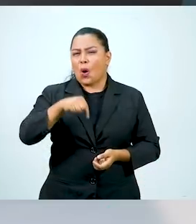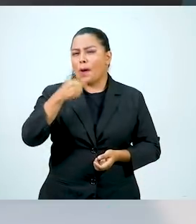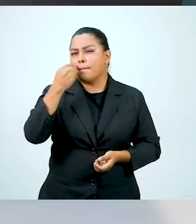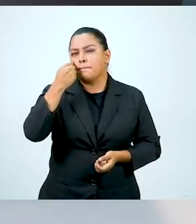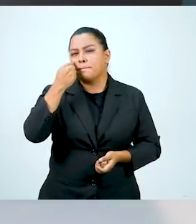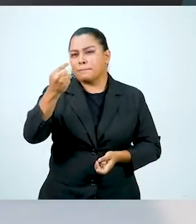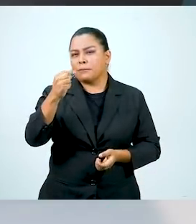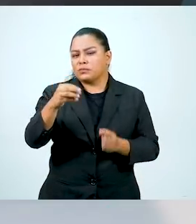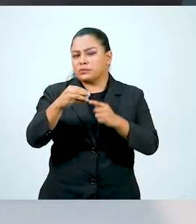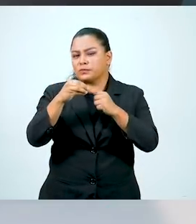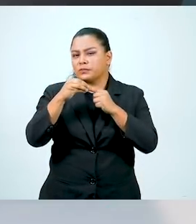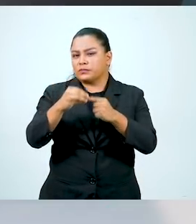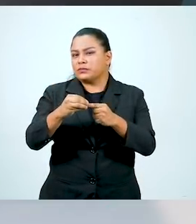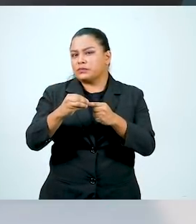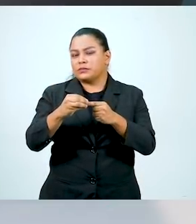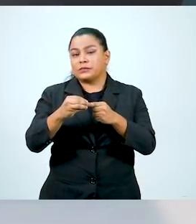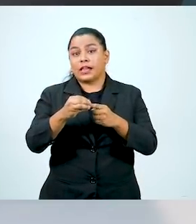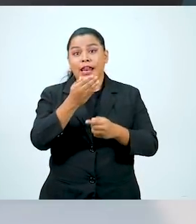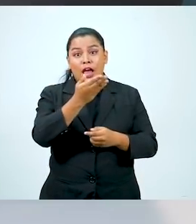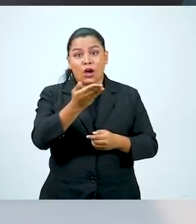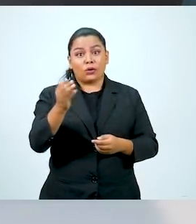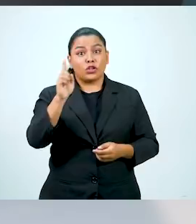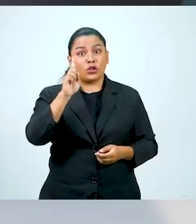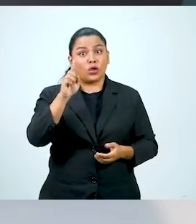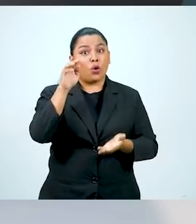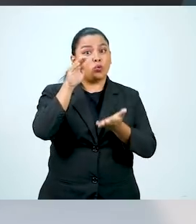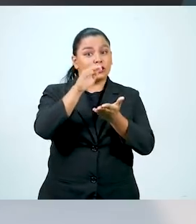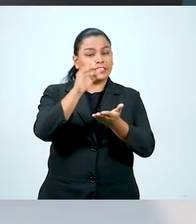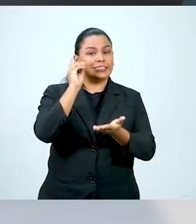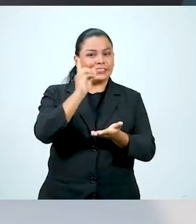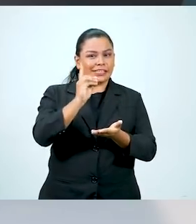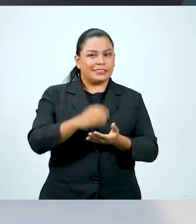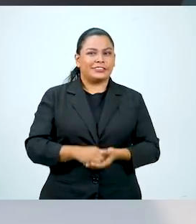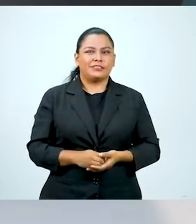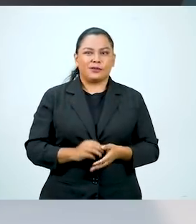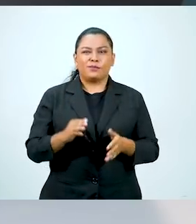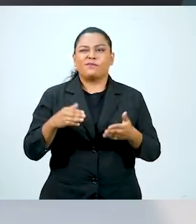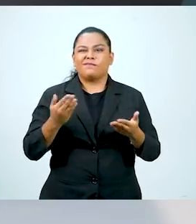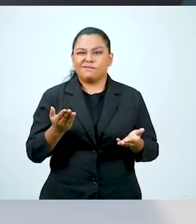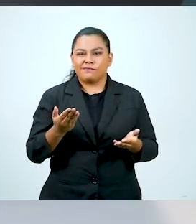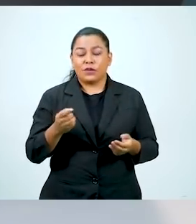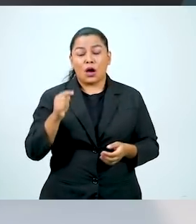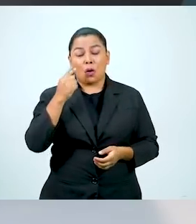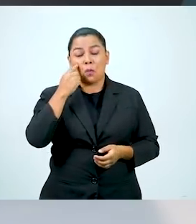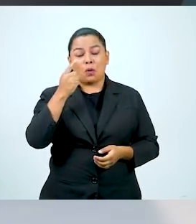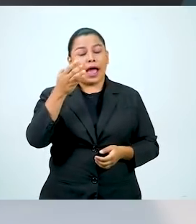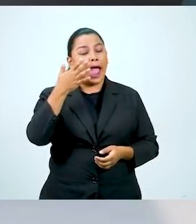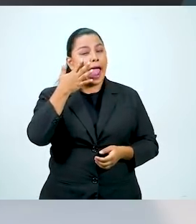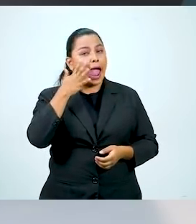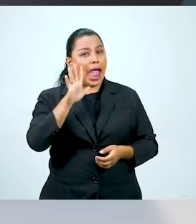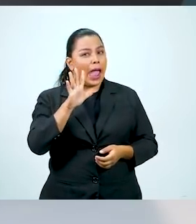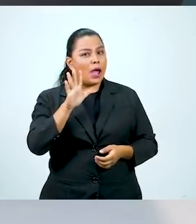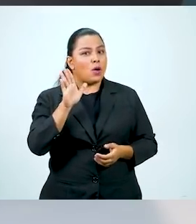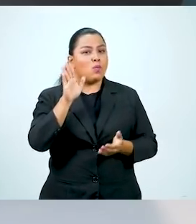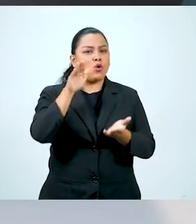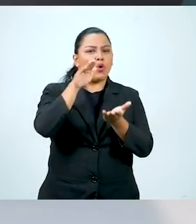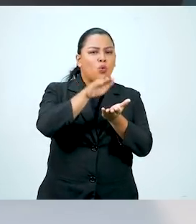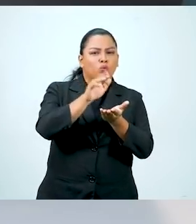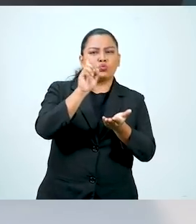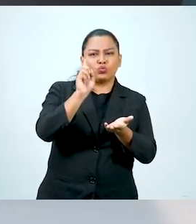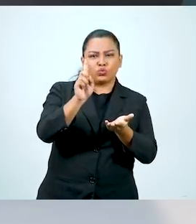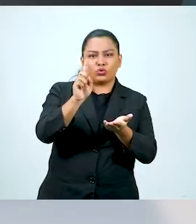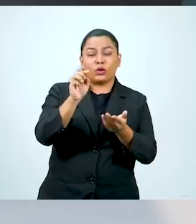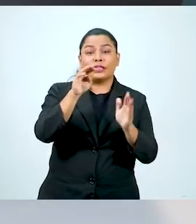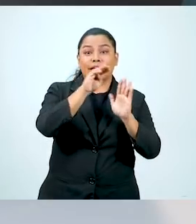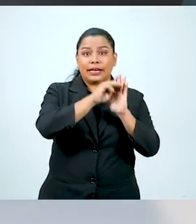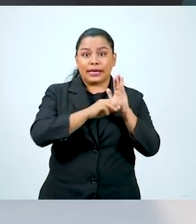Ahora veamos con más detalle los elementos de una unidad didáctica. Para eso vamos a tomar como ejemplo la unidad 1